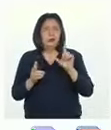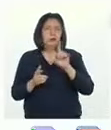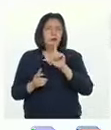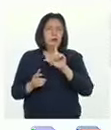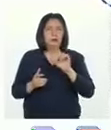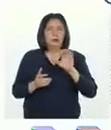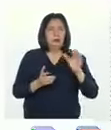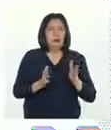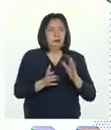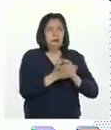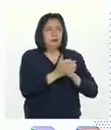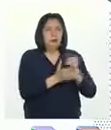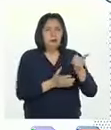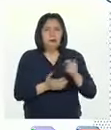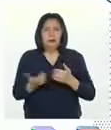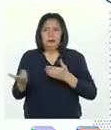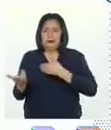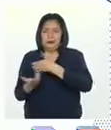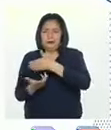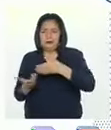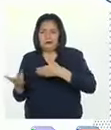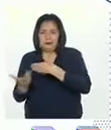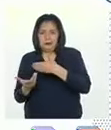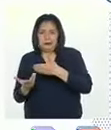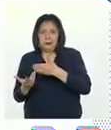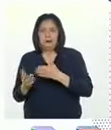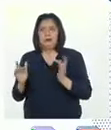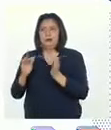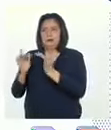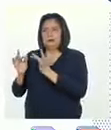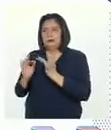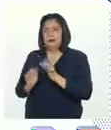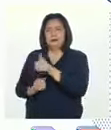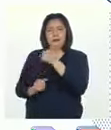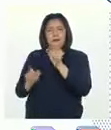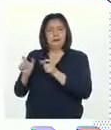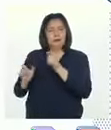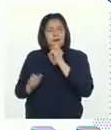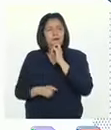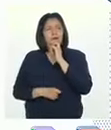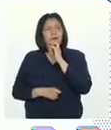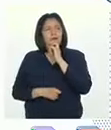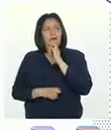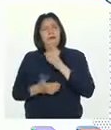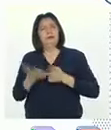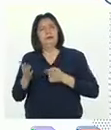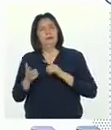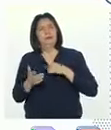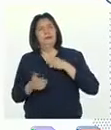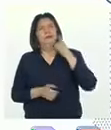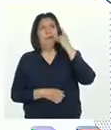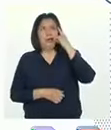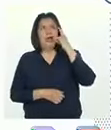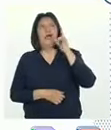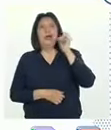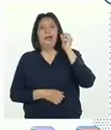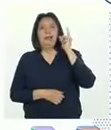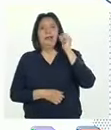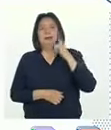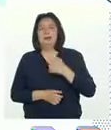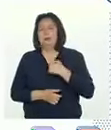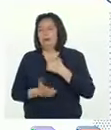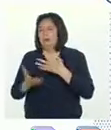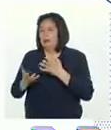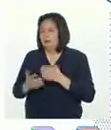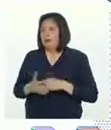Interactuar es relacionarse con otras personas. Entonces me di cuenta de que lo